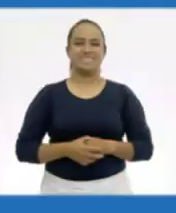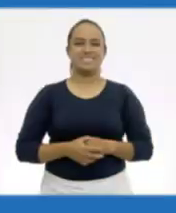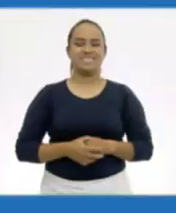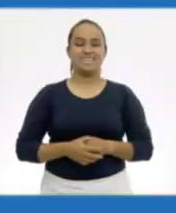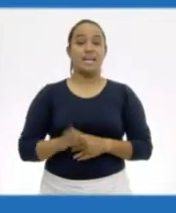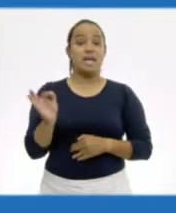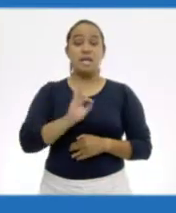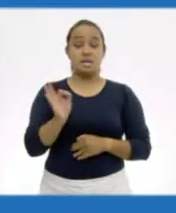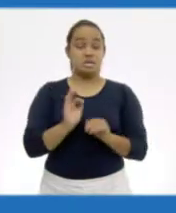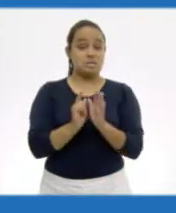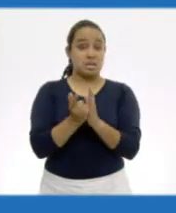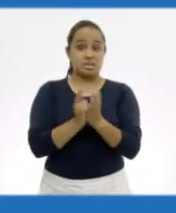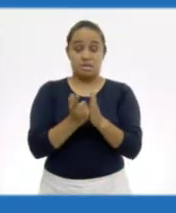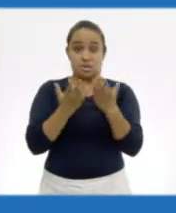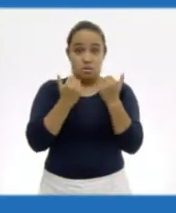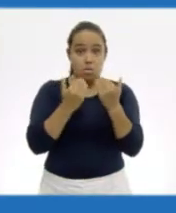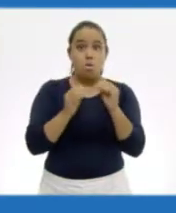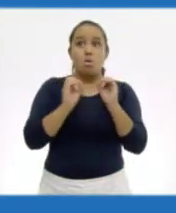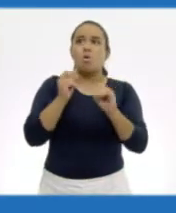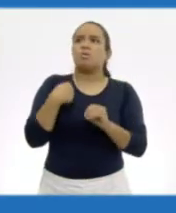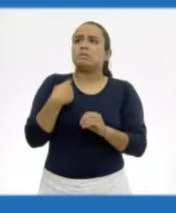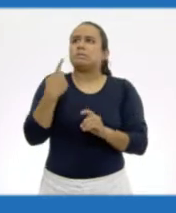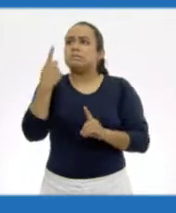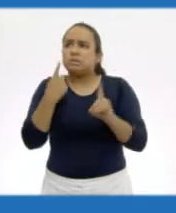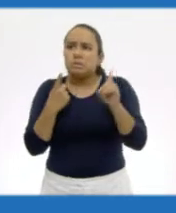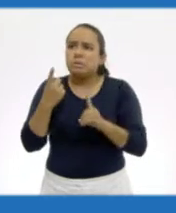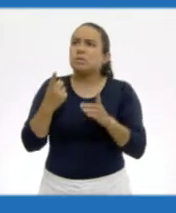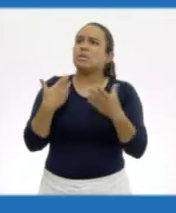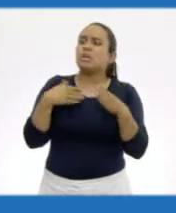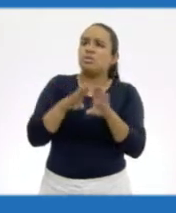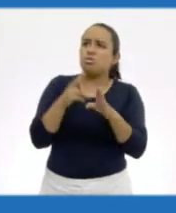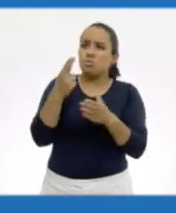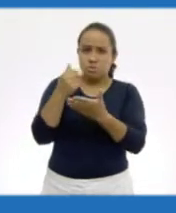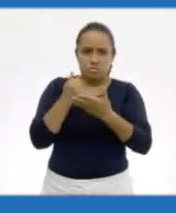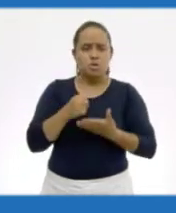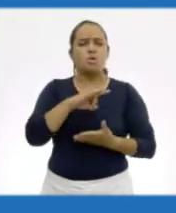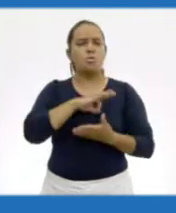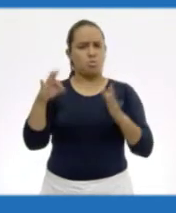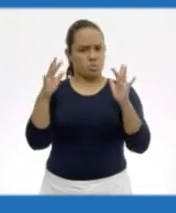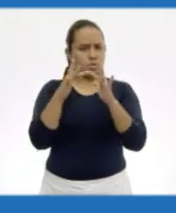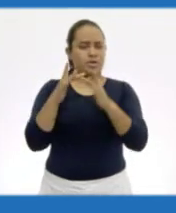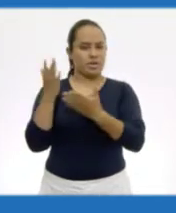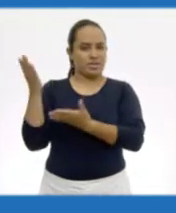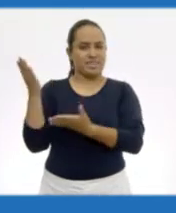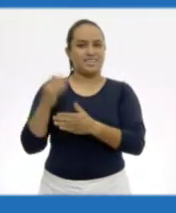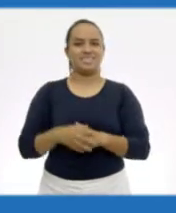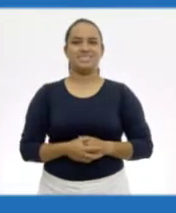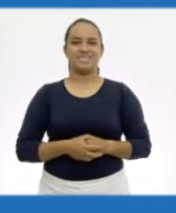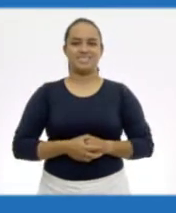Si no tienes el libro de texto o necesitas ayuda para resolver tus dudas, contáctanos.